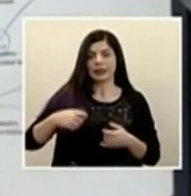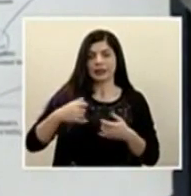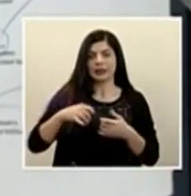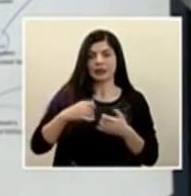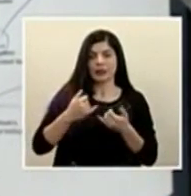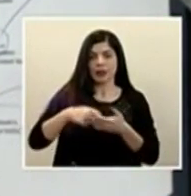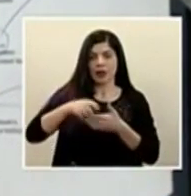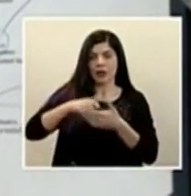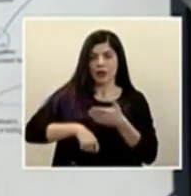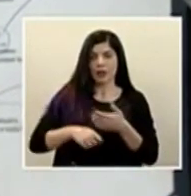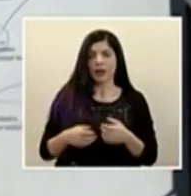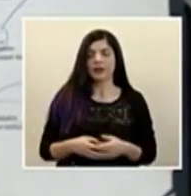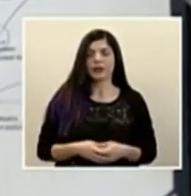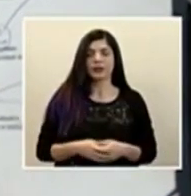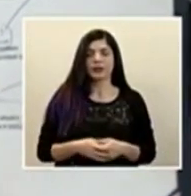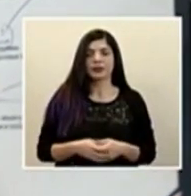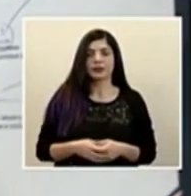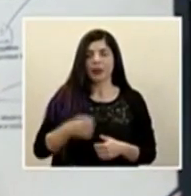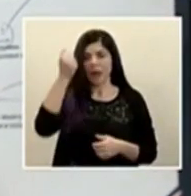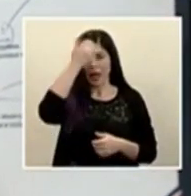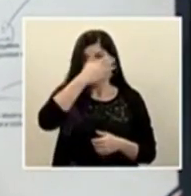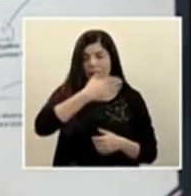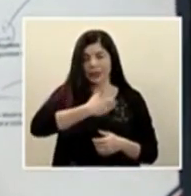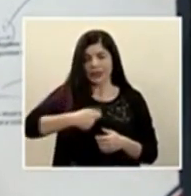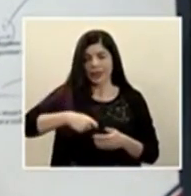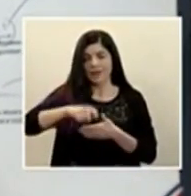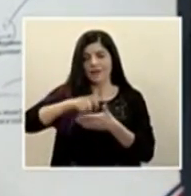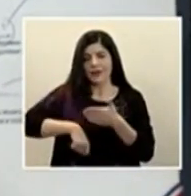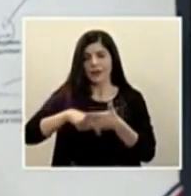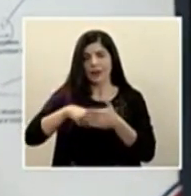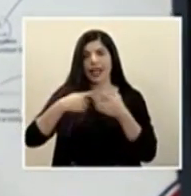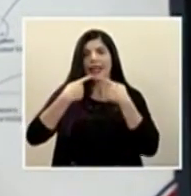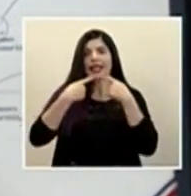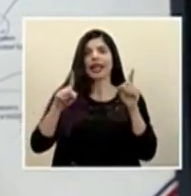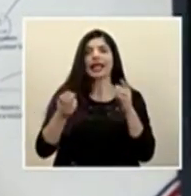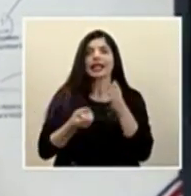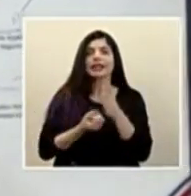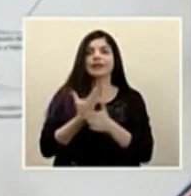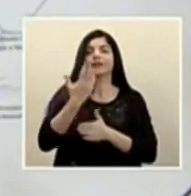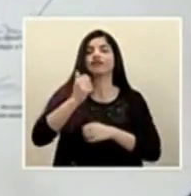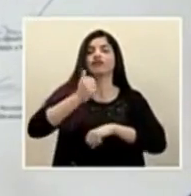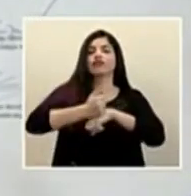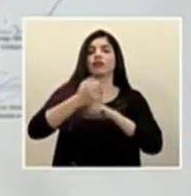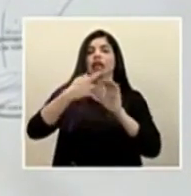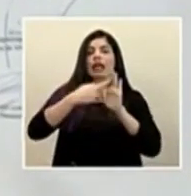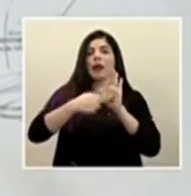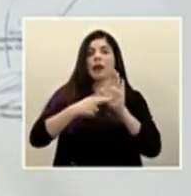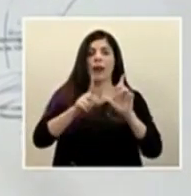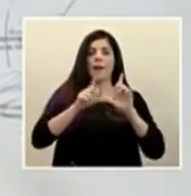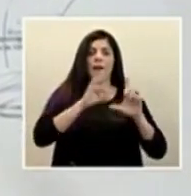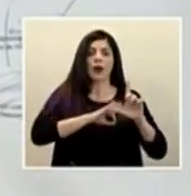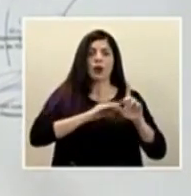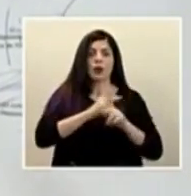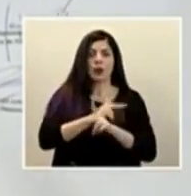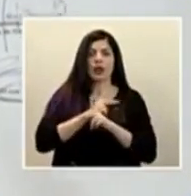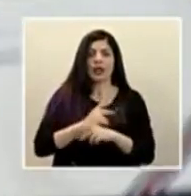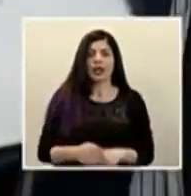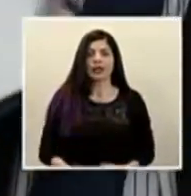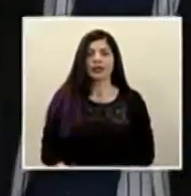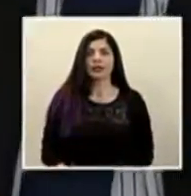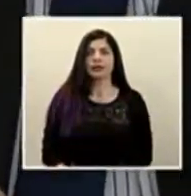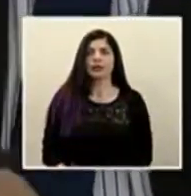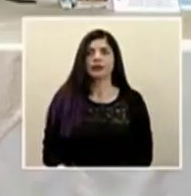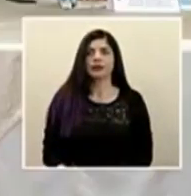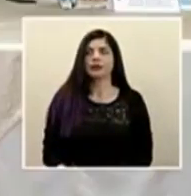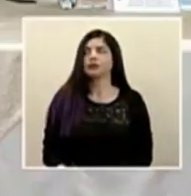junto a la ministra de Trabajo y Seguridad Social y el ministro de Desarrollo Humano firmaron el decreto de creación y reglamentación del